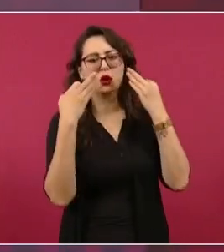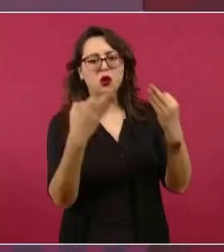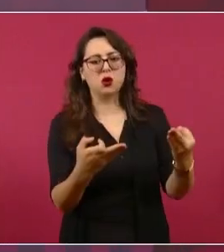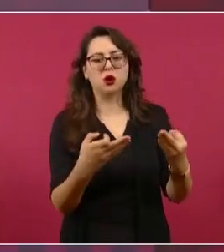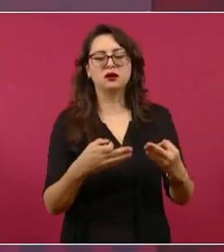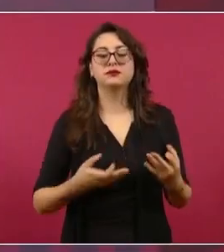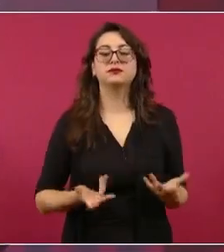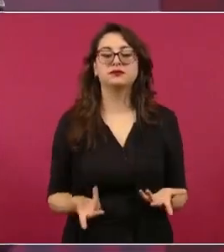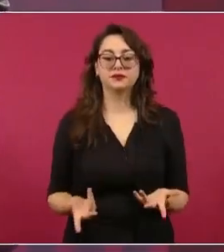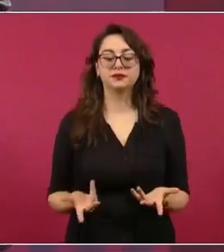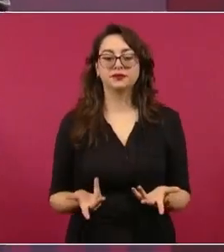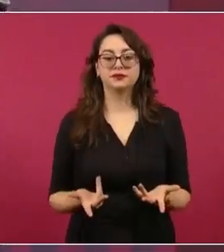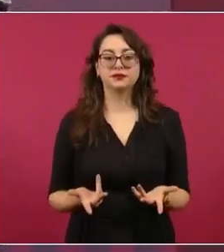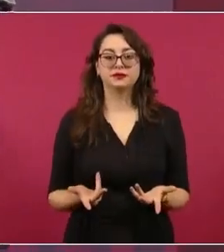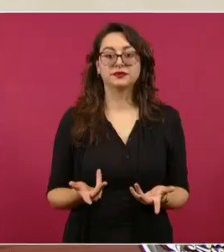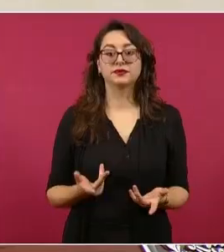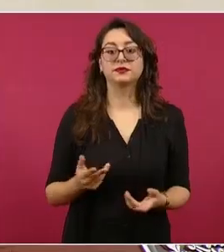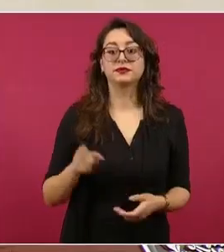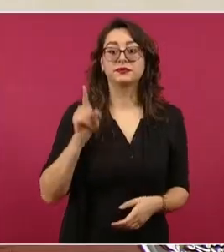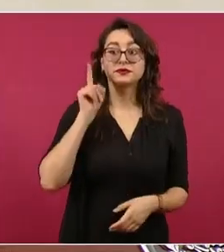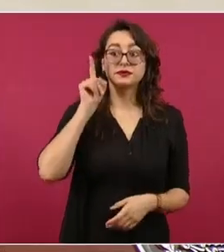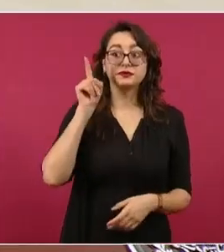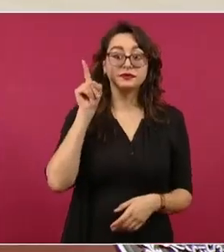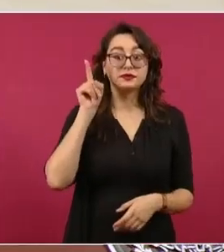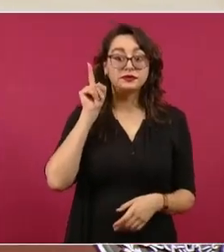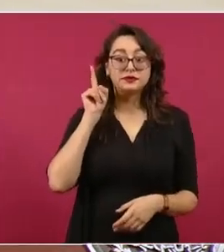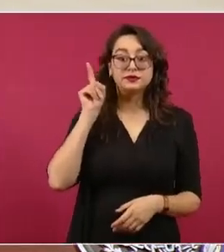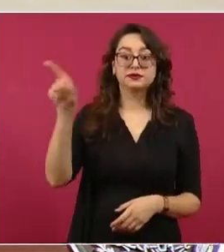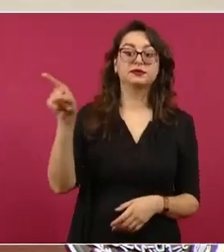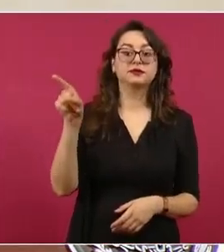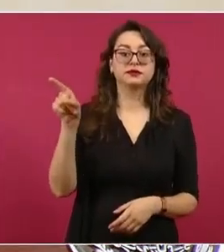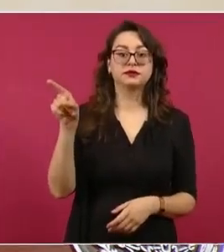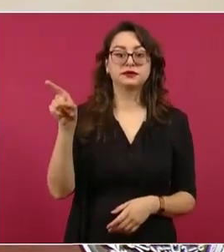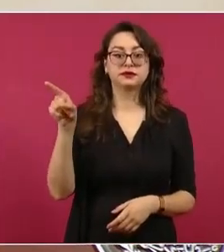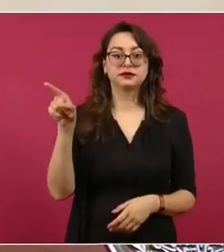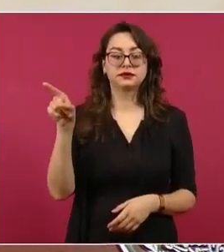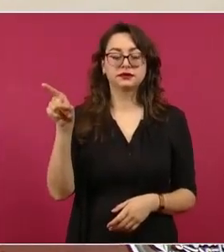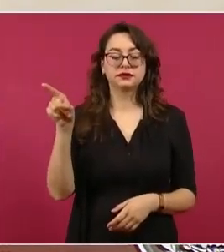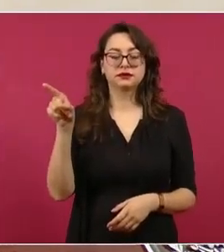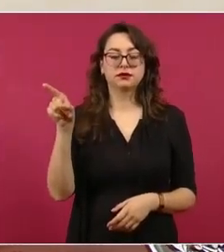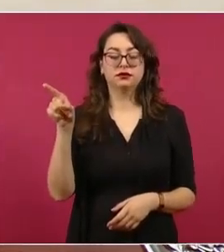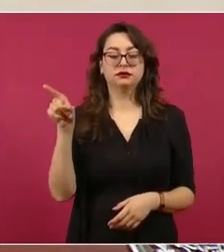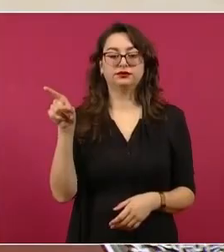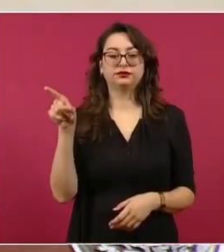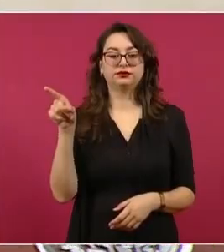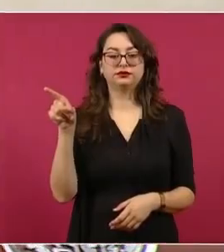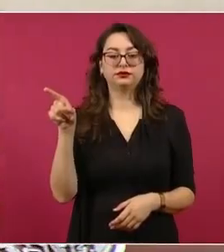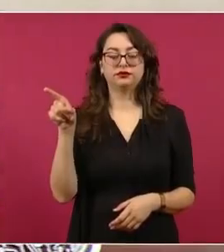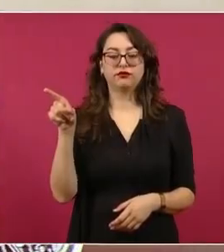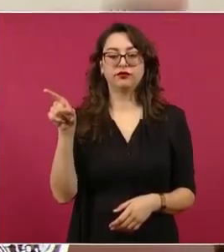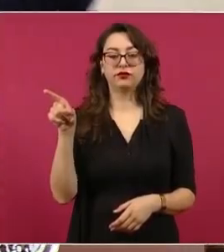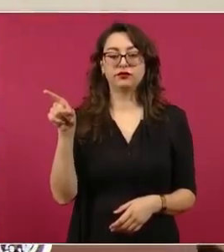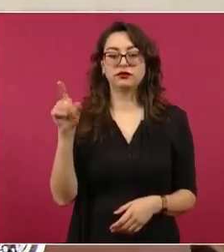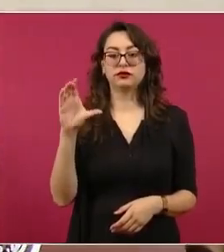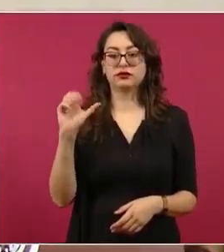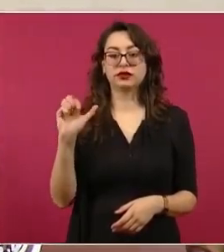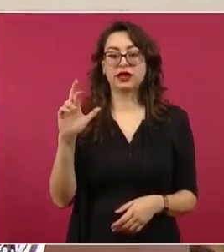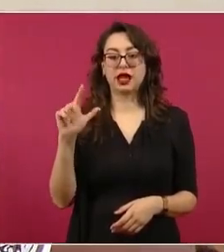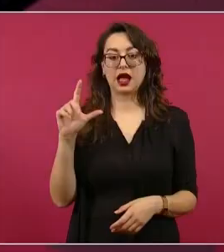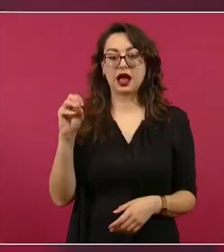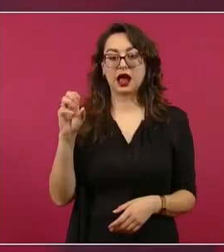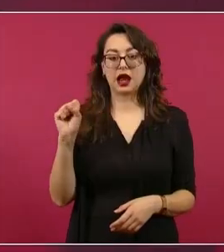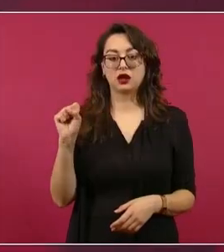cuando supuestamente hubo el accidente del avión que le costó la vida a Carlos